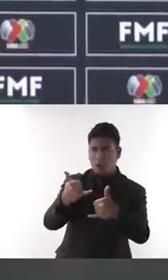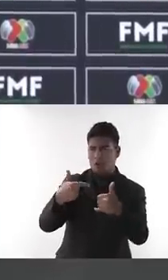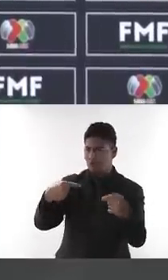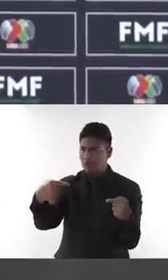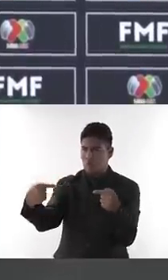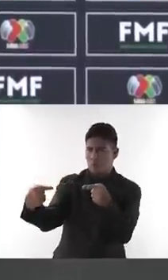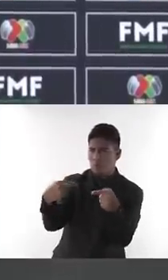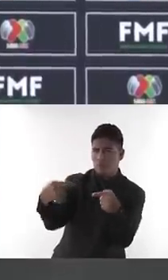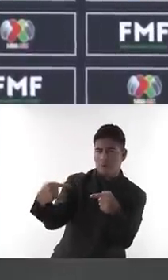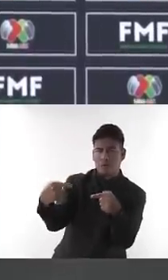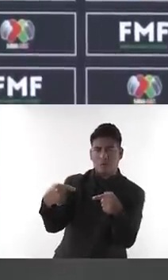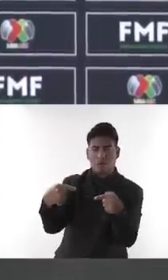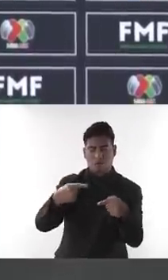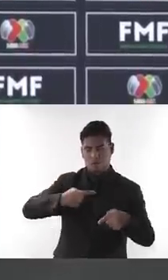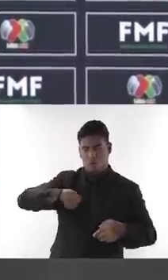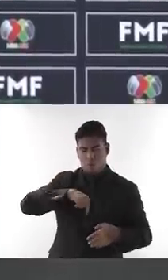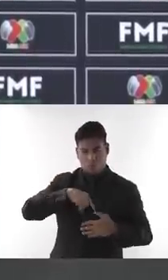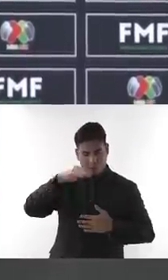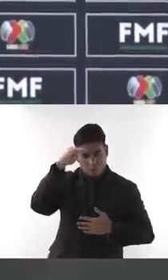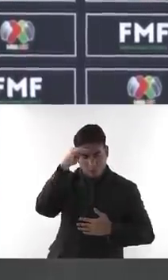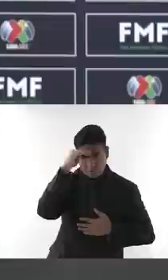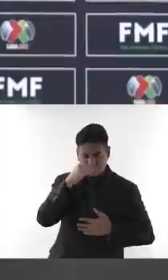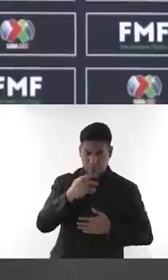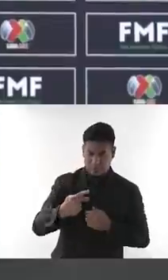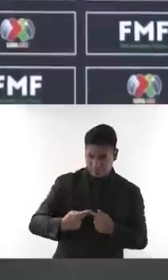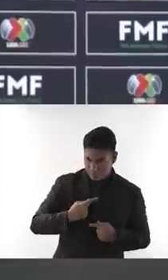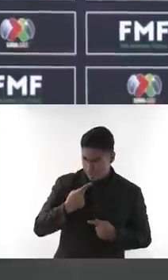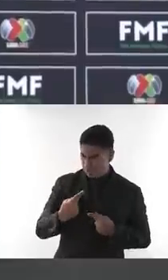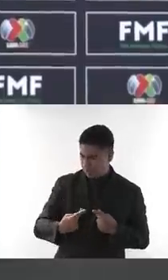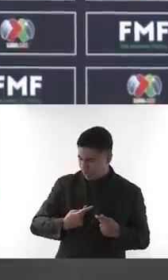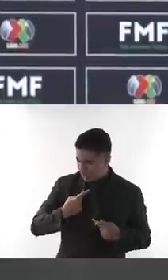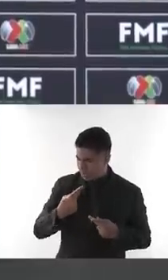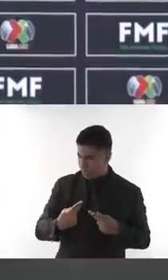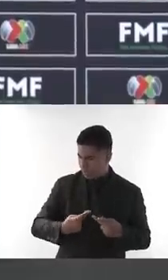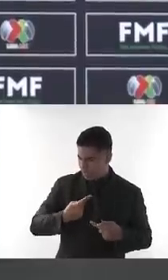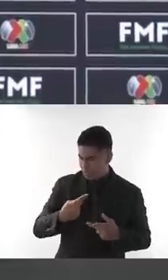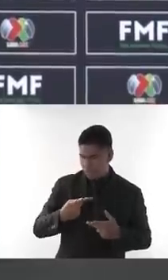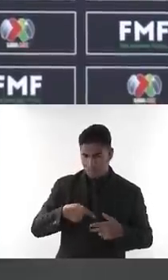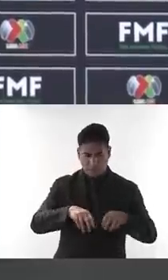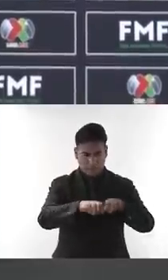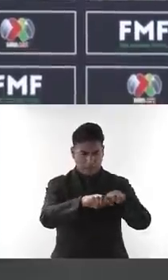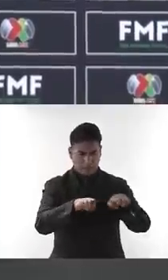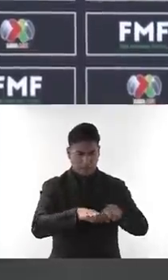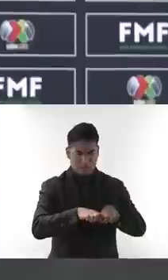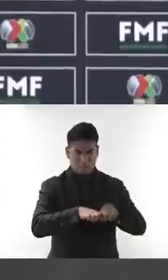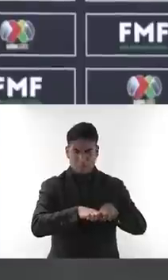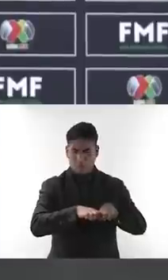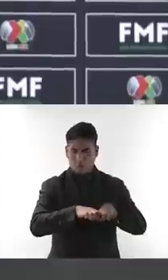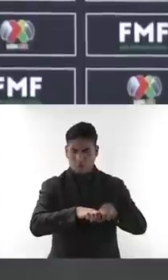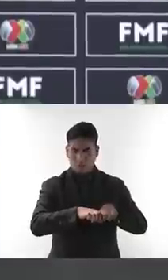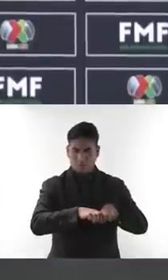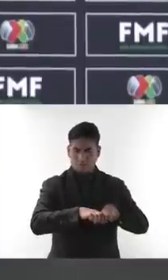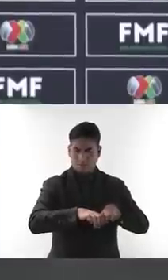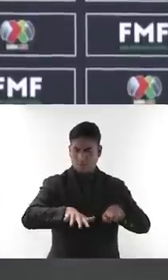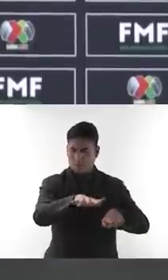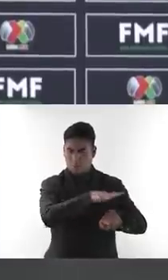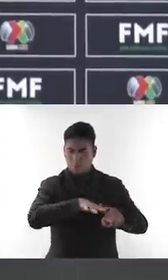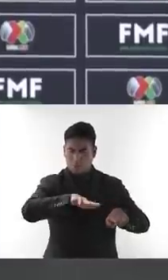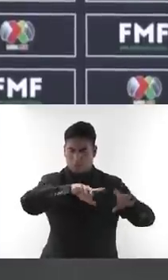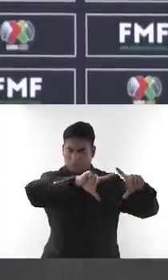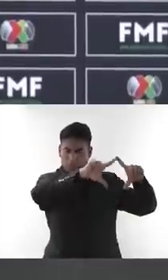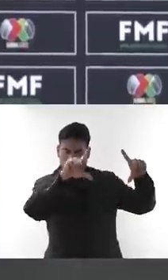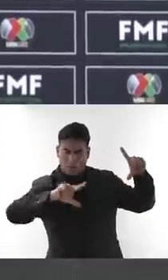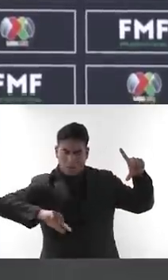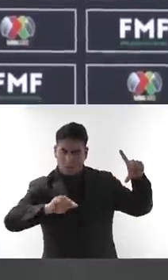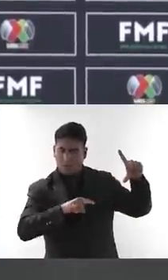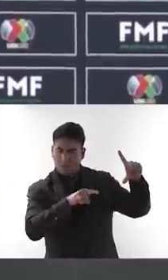mejor opción para dirigir la selección nacional en ese momento. Y la respuesta siempre fue sí. Tuvimos